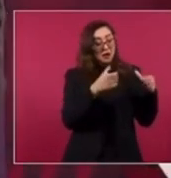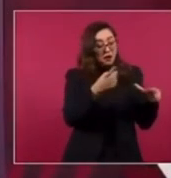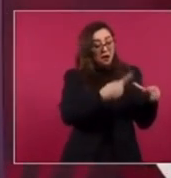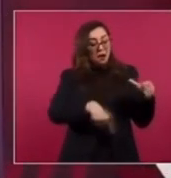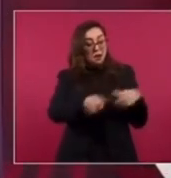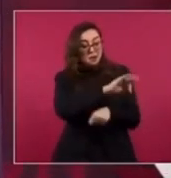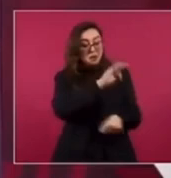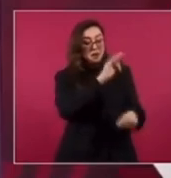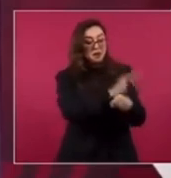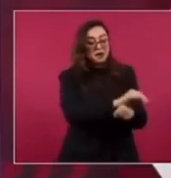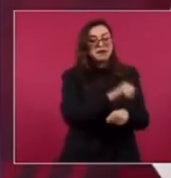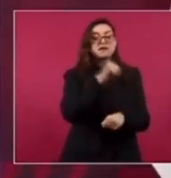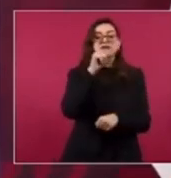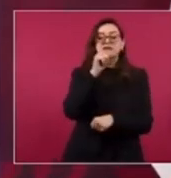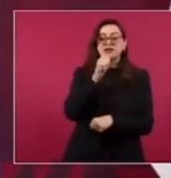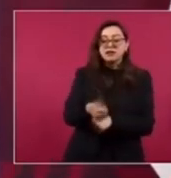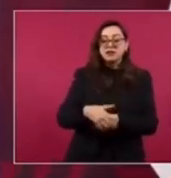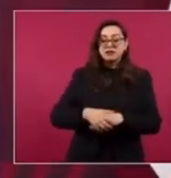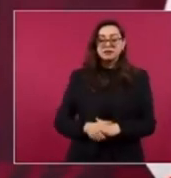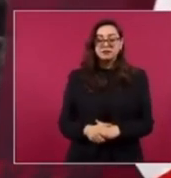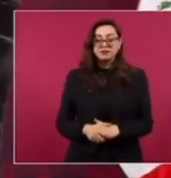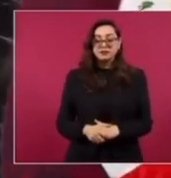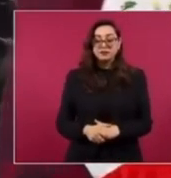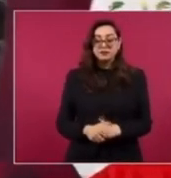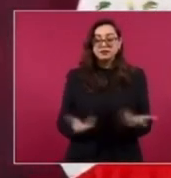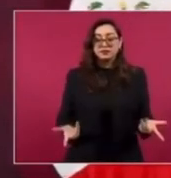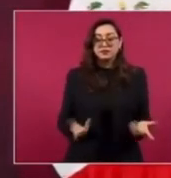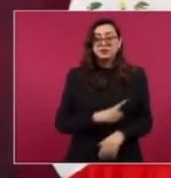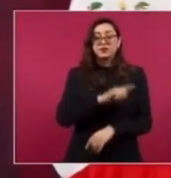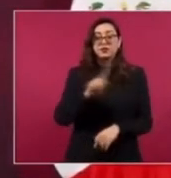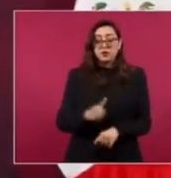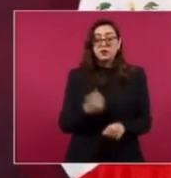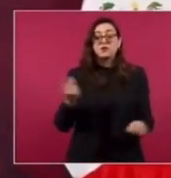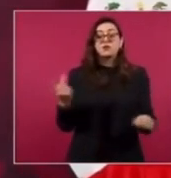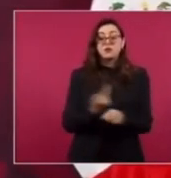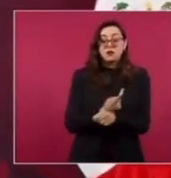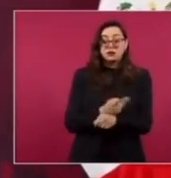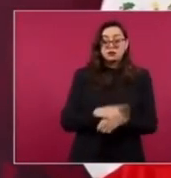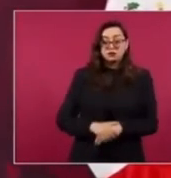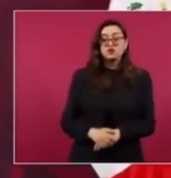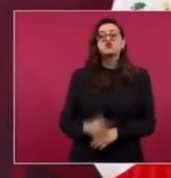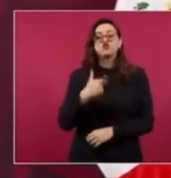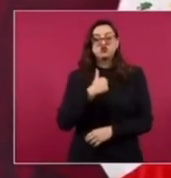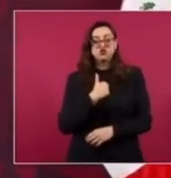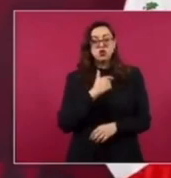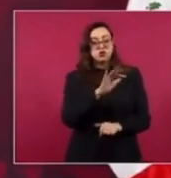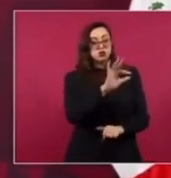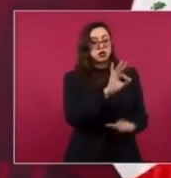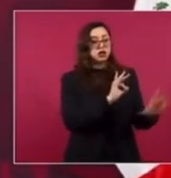¿Qué creen que nos pasó? Que de los 4 que propuse,